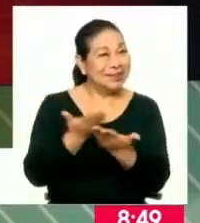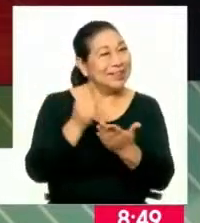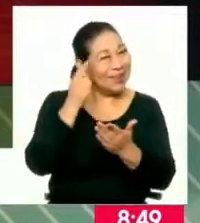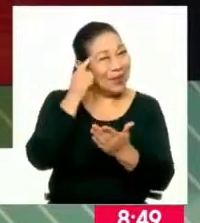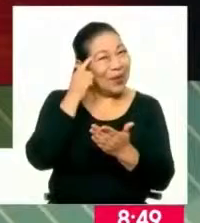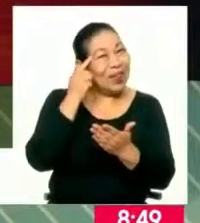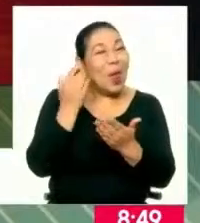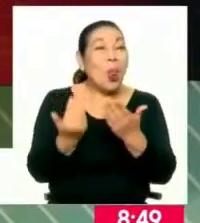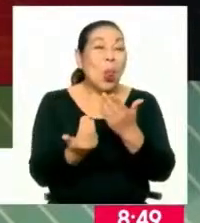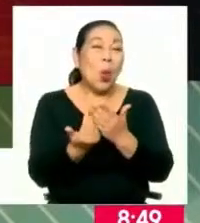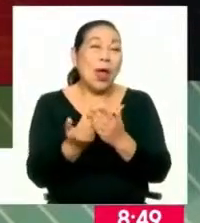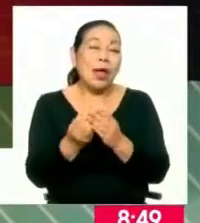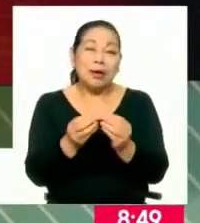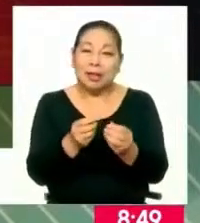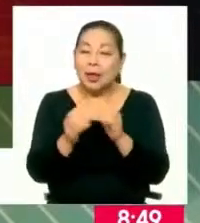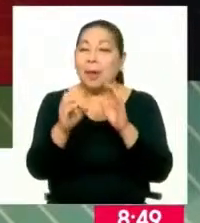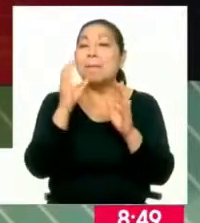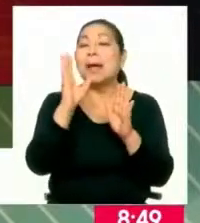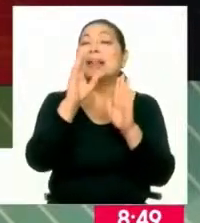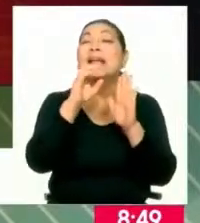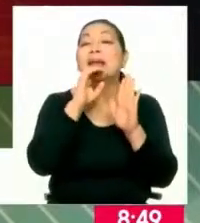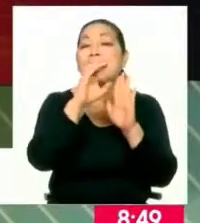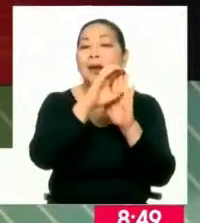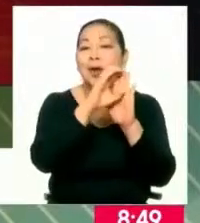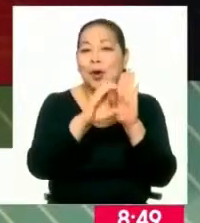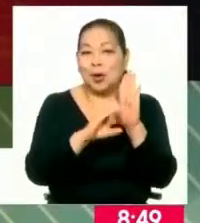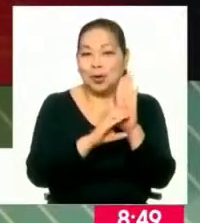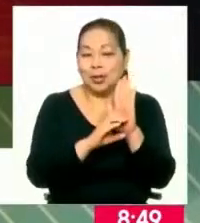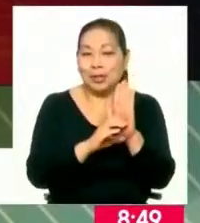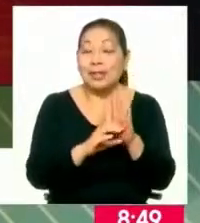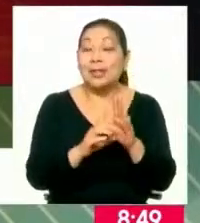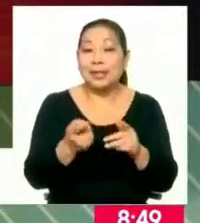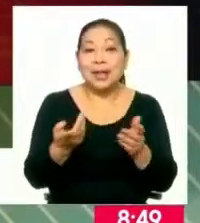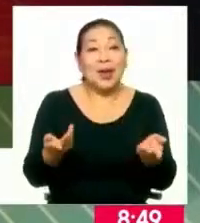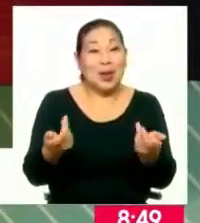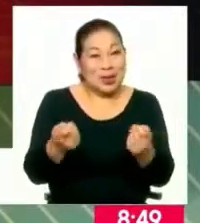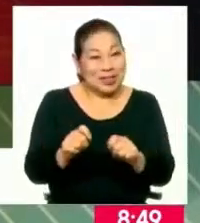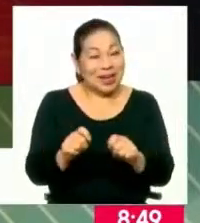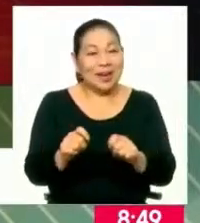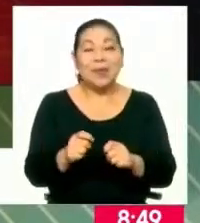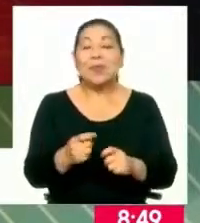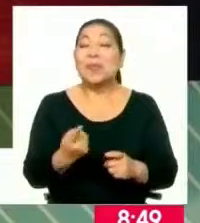eso sí está específicamente regulado en la Constitución. Y también desarrollado. Ante el cierre del Congreso.